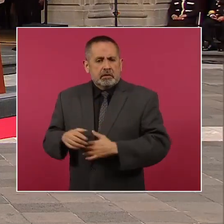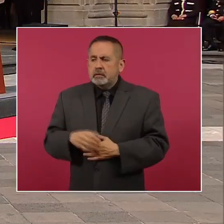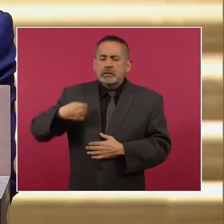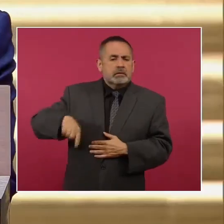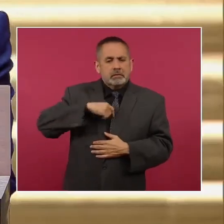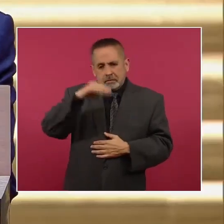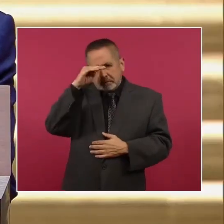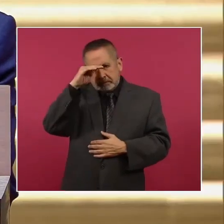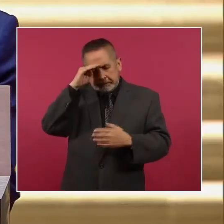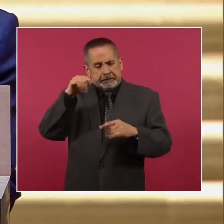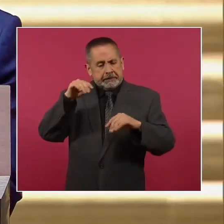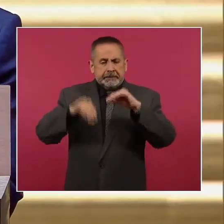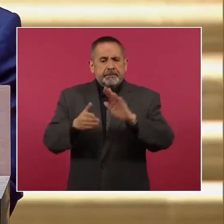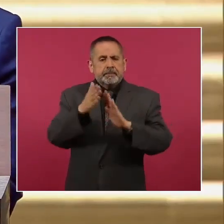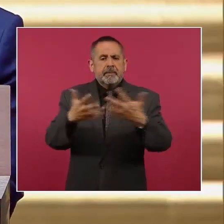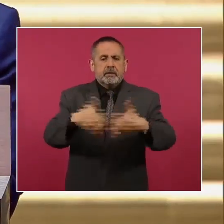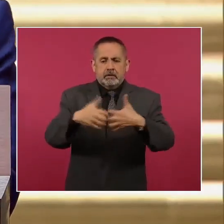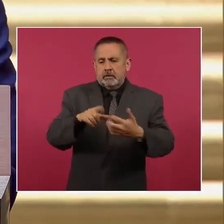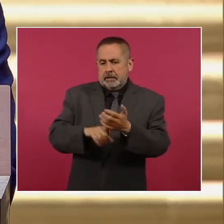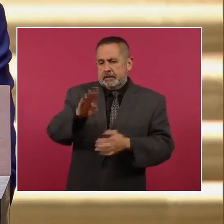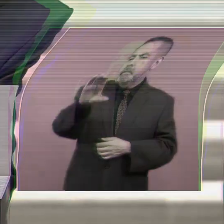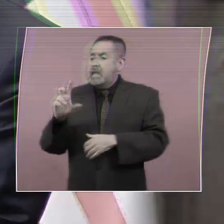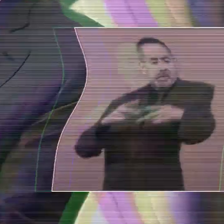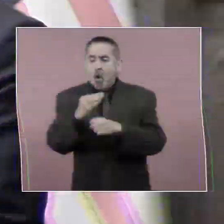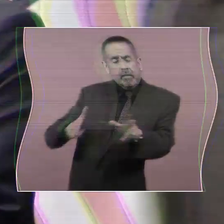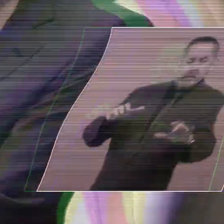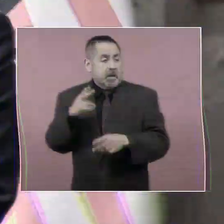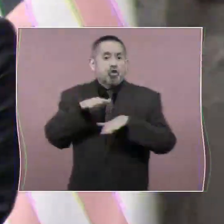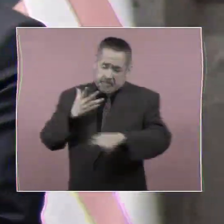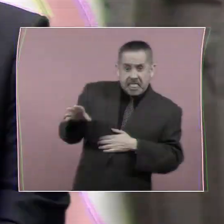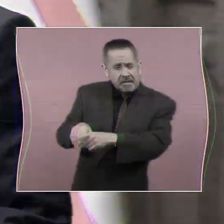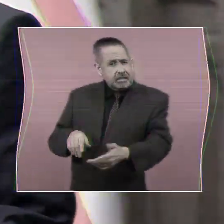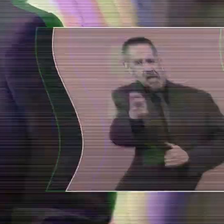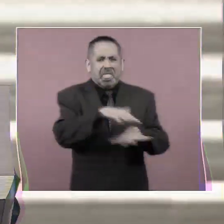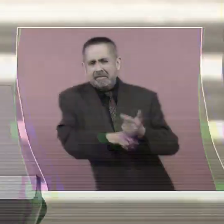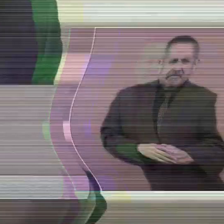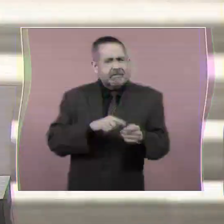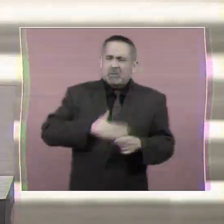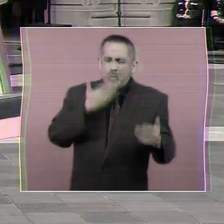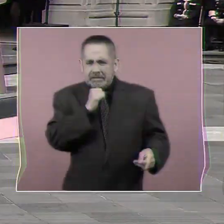Construimos la refinería de Dos Bocas